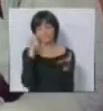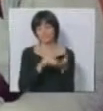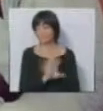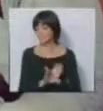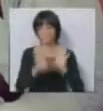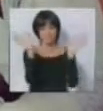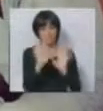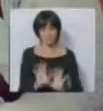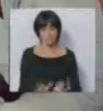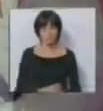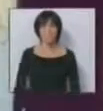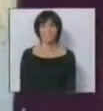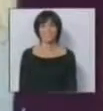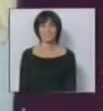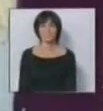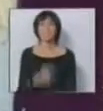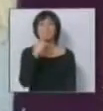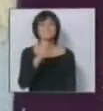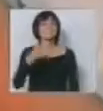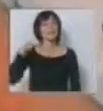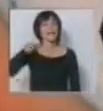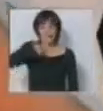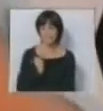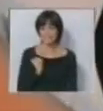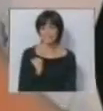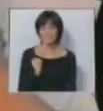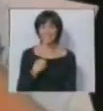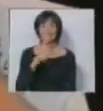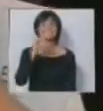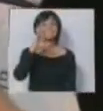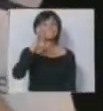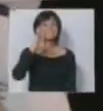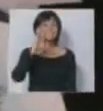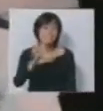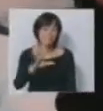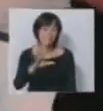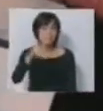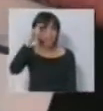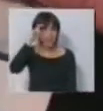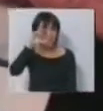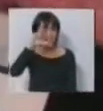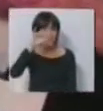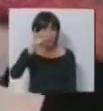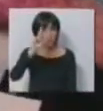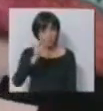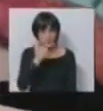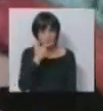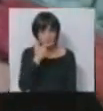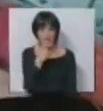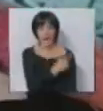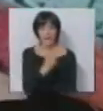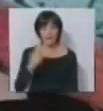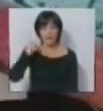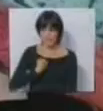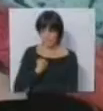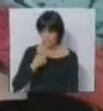todo listo. 5.000 euros cada una. 5.000 euros cada una de esas... ¿carteras? Tremendo. Me